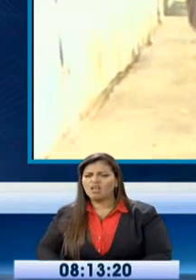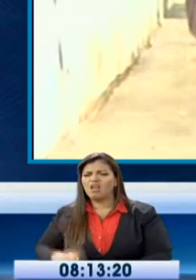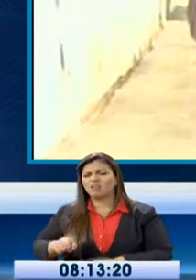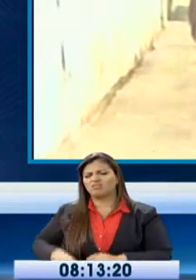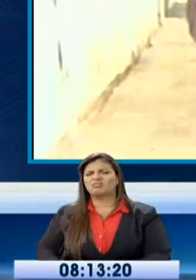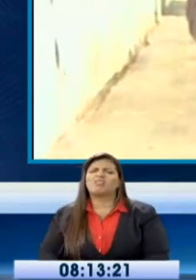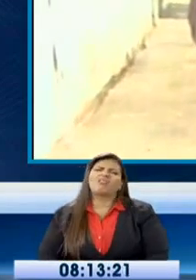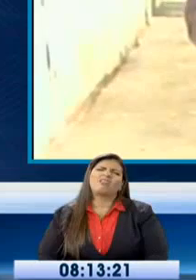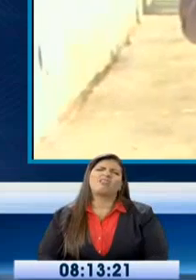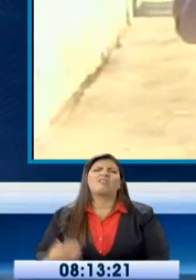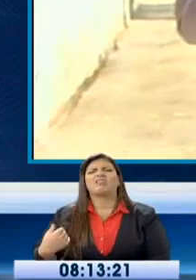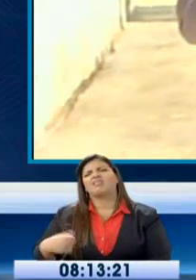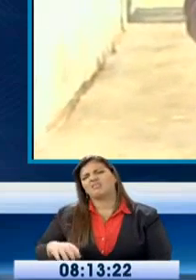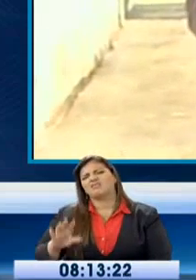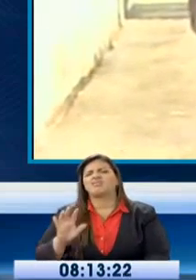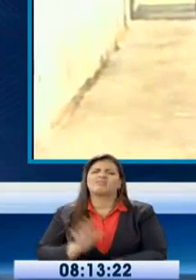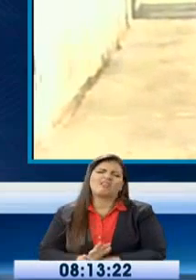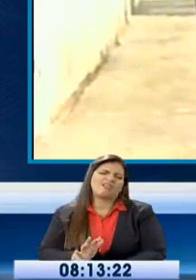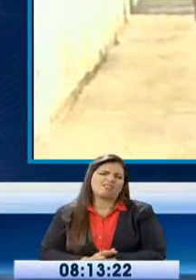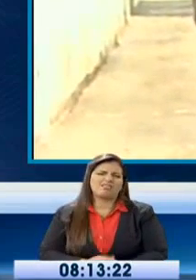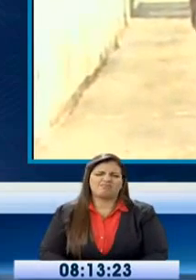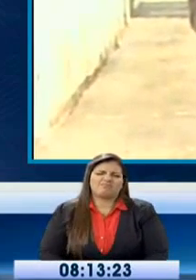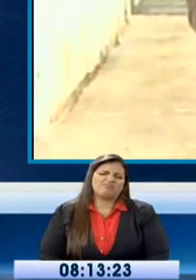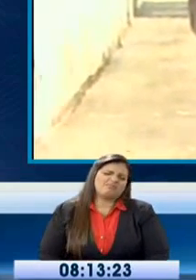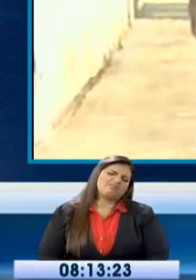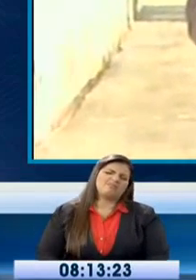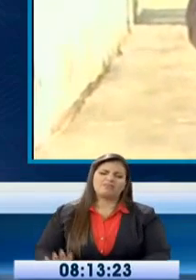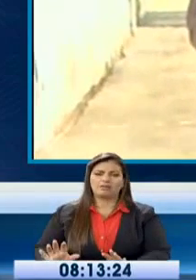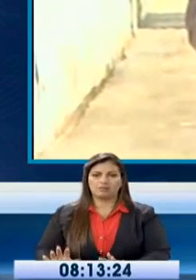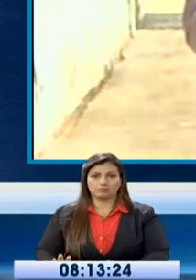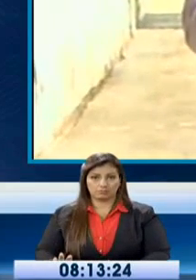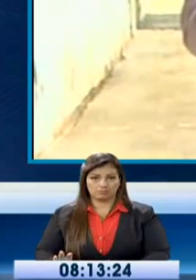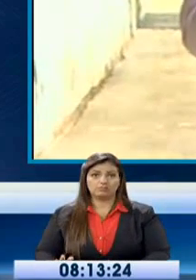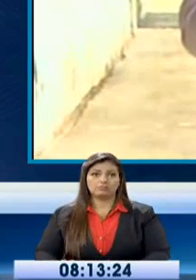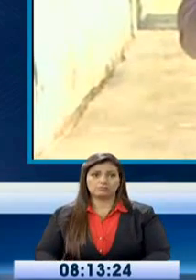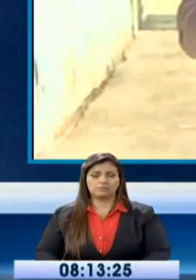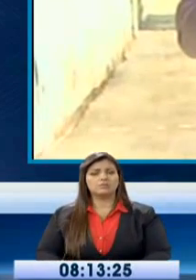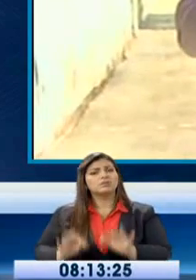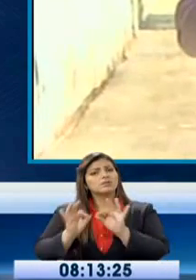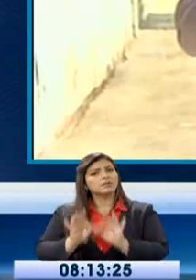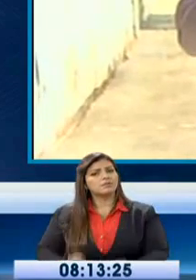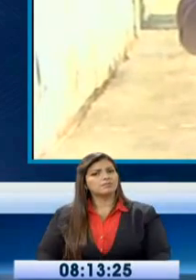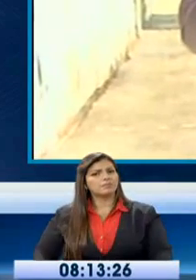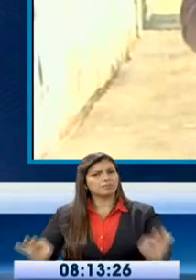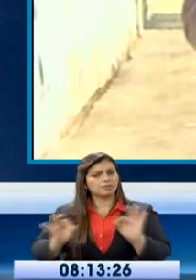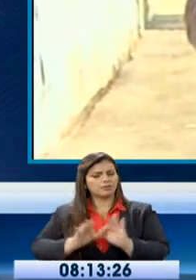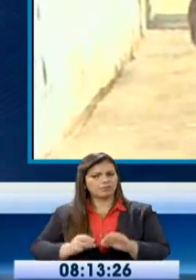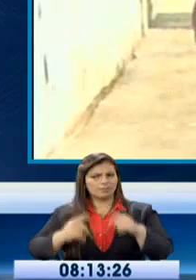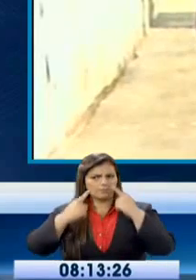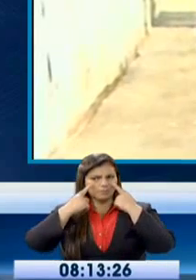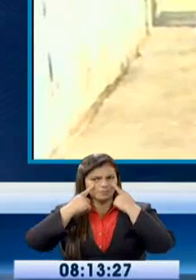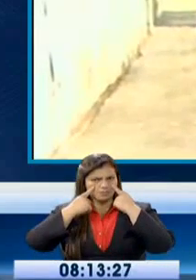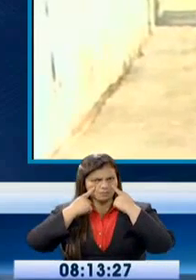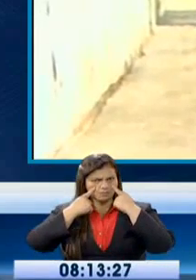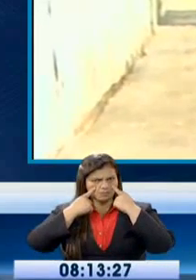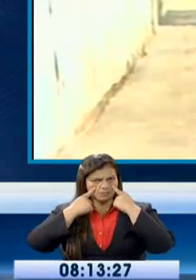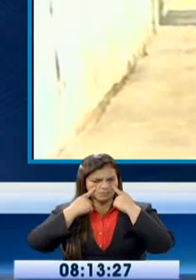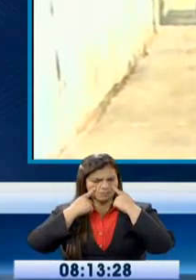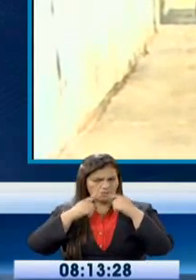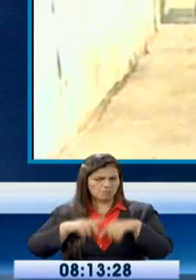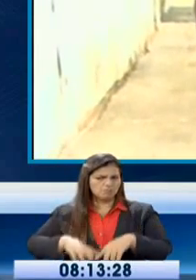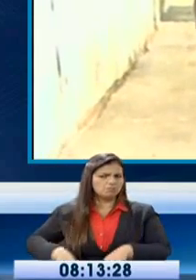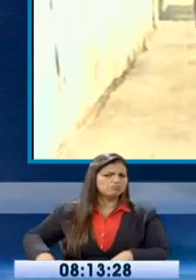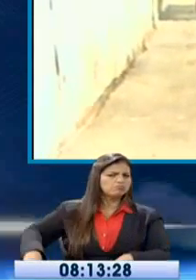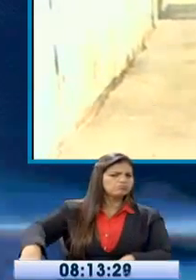Hugo, en el sentido de que lo que yo digo siempre, creo que tú piensas igual que yo. Hay que también asomarse de vez en cuando, hay que estar viendo el barrio, qué es